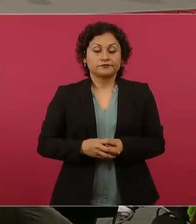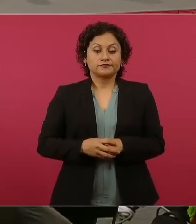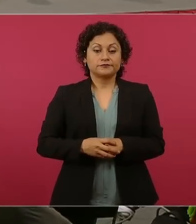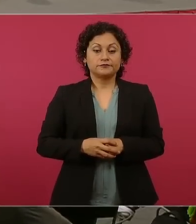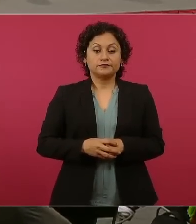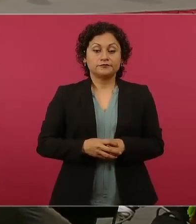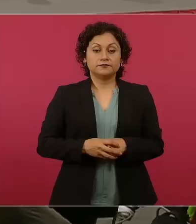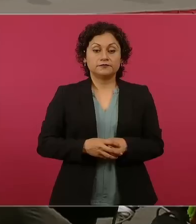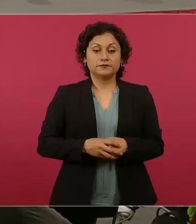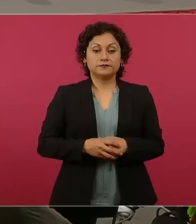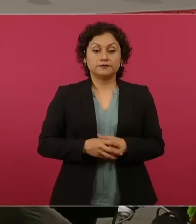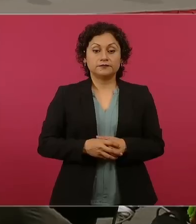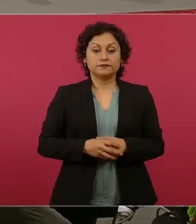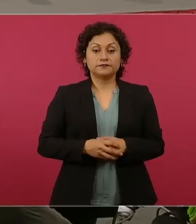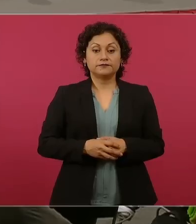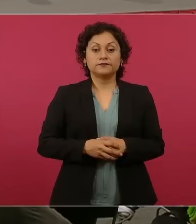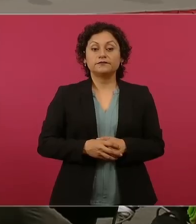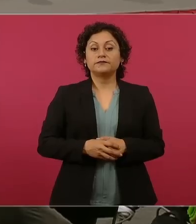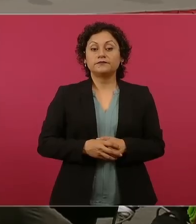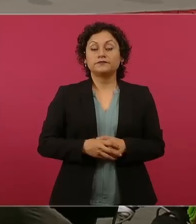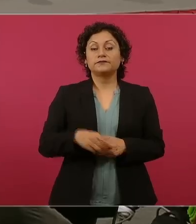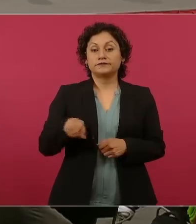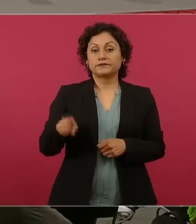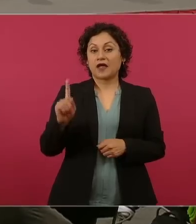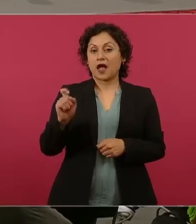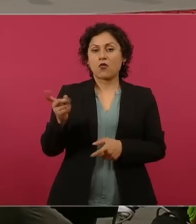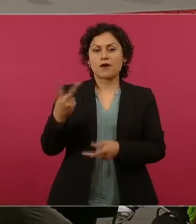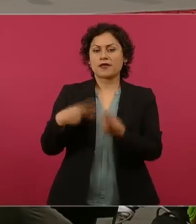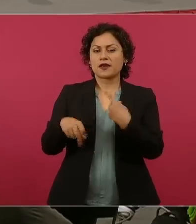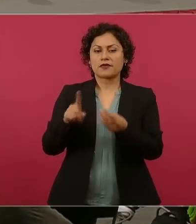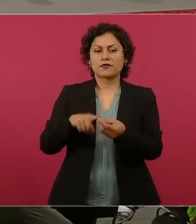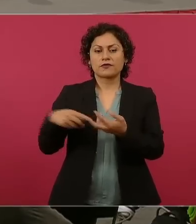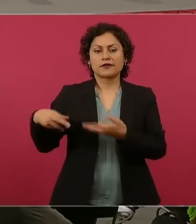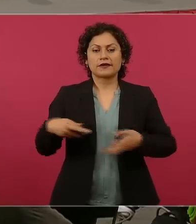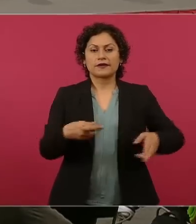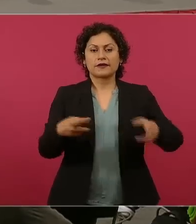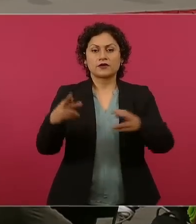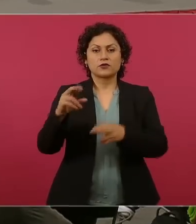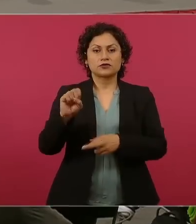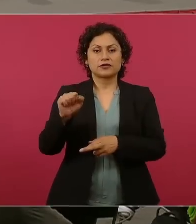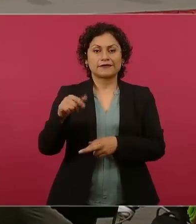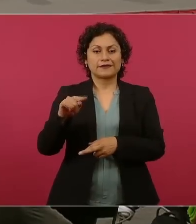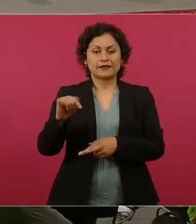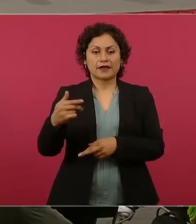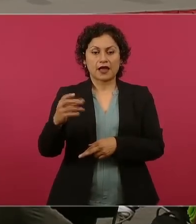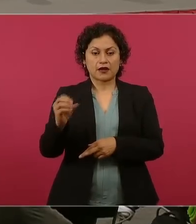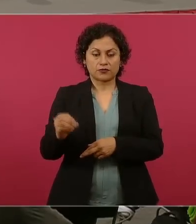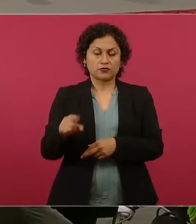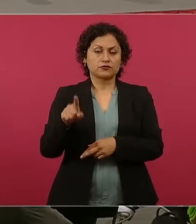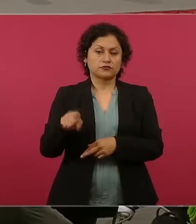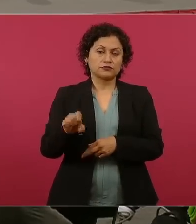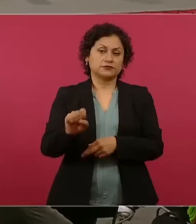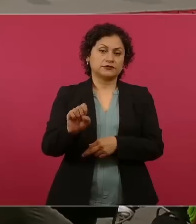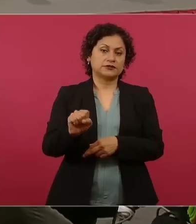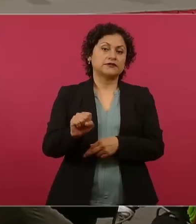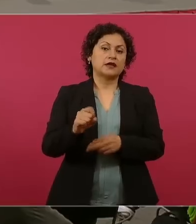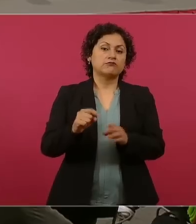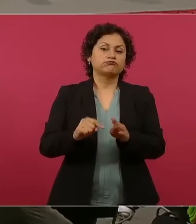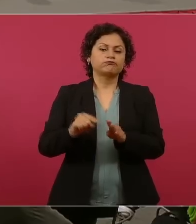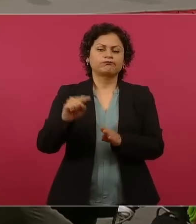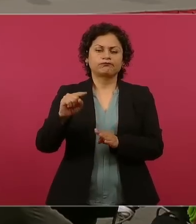Esta agua traemos realmente del río Santiago. Este es el canal principal, lleva 60 metros cúbicos por segundo.